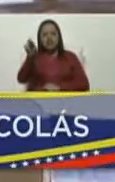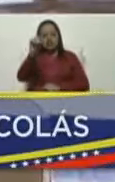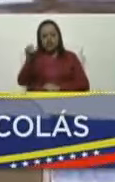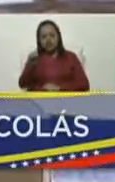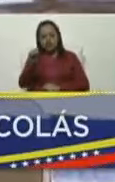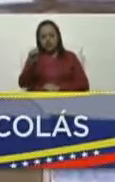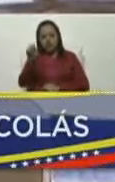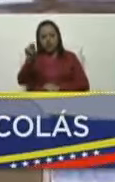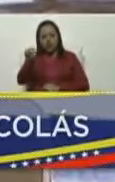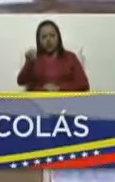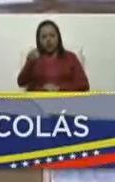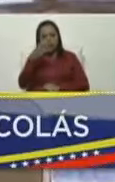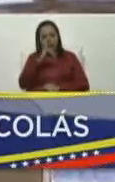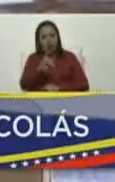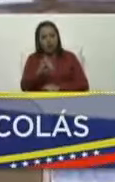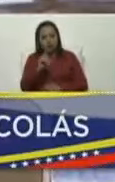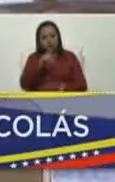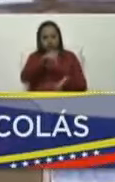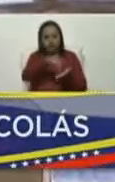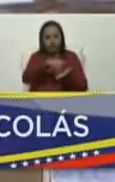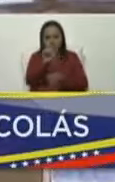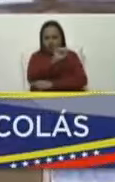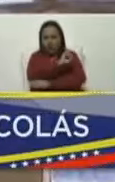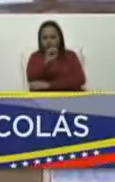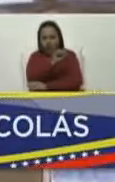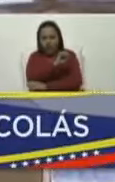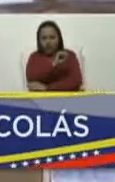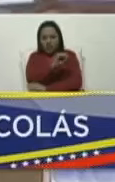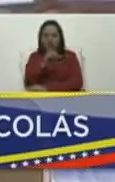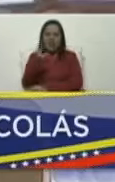cuando me trajo en el Ridery,